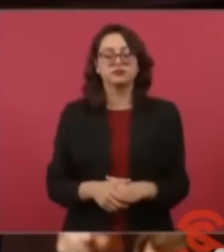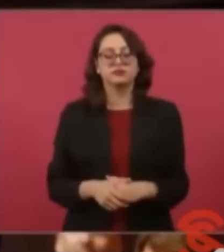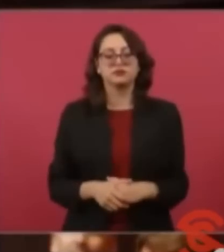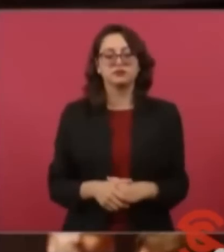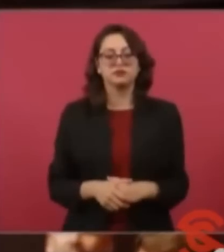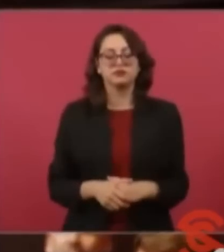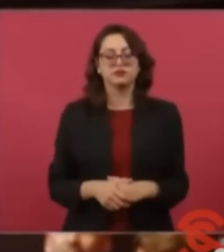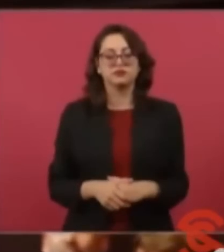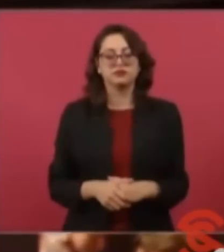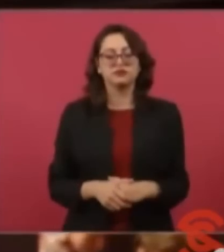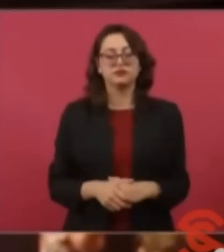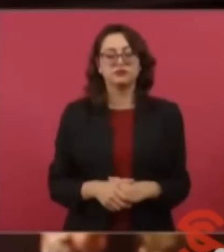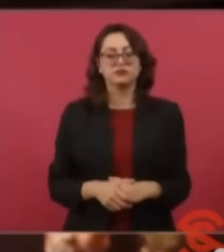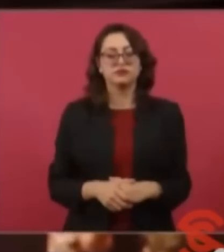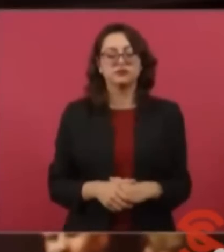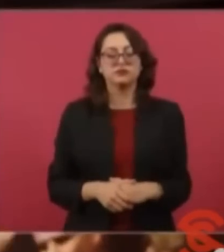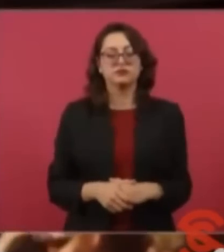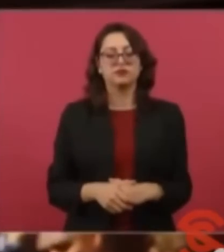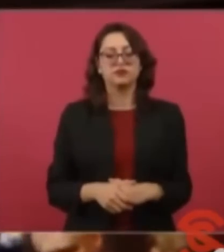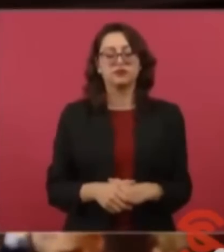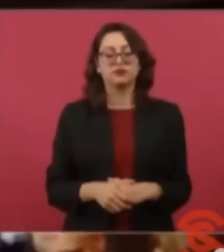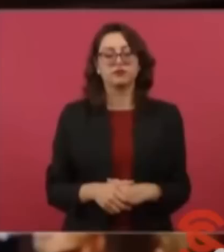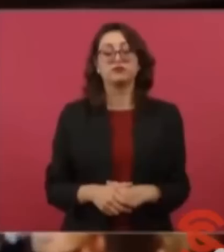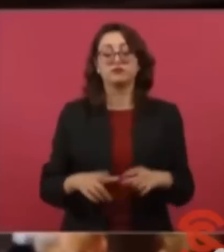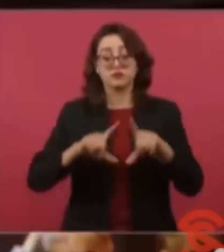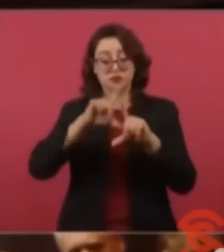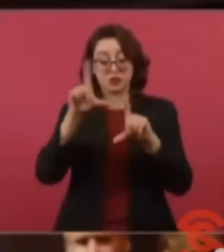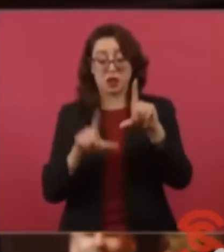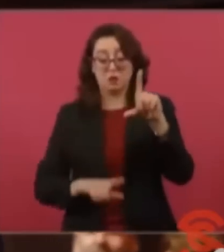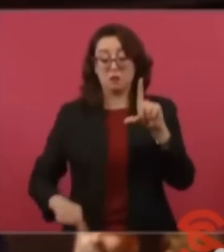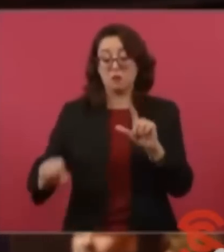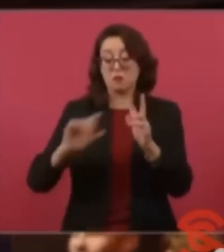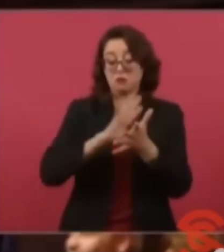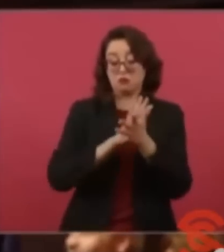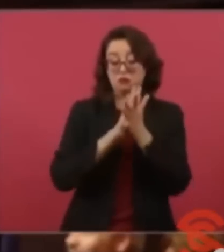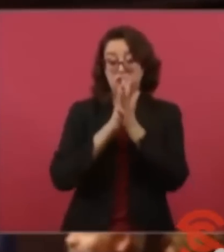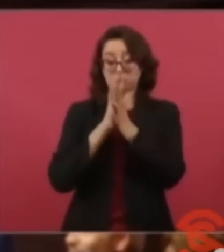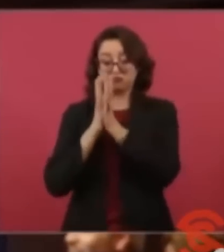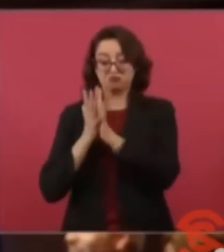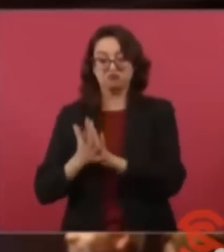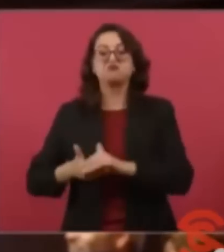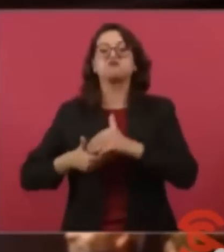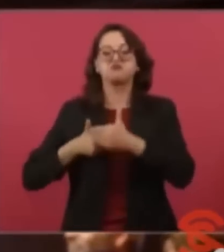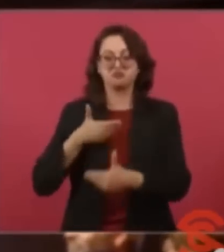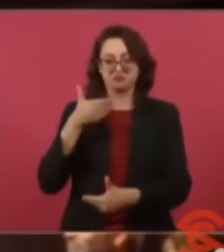en práctica de las acciones para transformar a México la hemos llevado a cabo